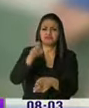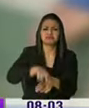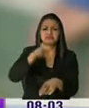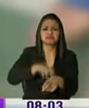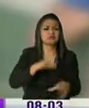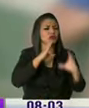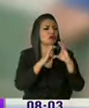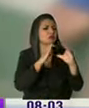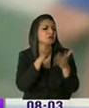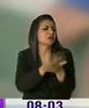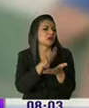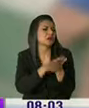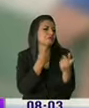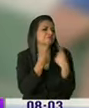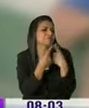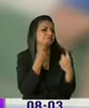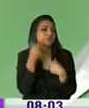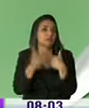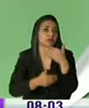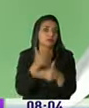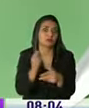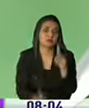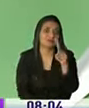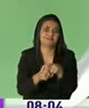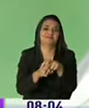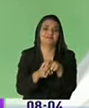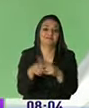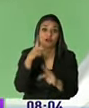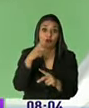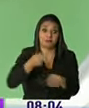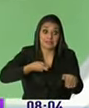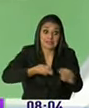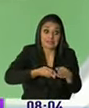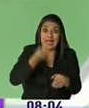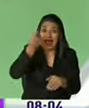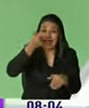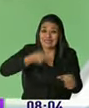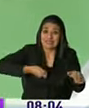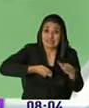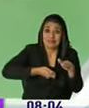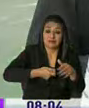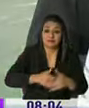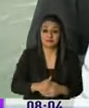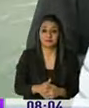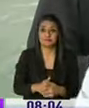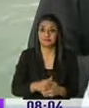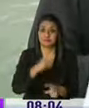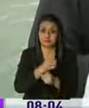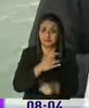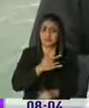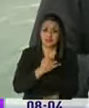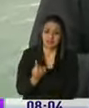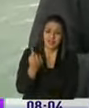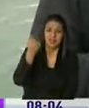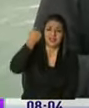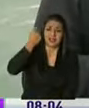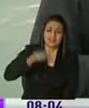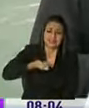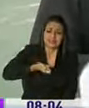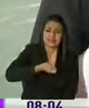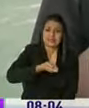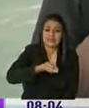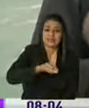segundos la tranquilidad se convirtió en pesadilla. Uno de los pillos intentó herirlo con un arma corto punzante. Yo sentí un cuchillo, sentía que era